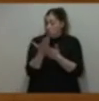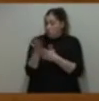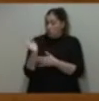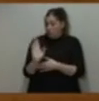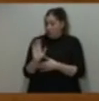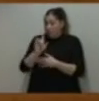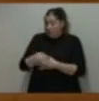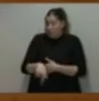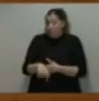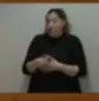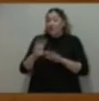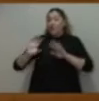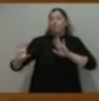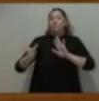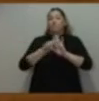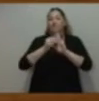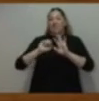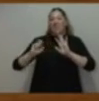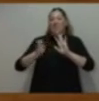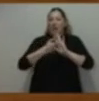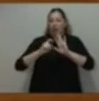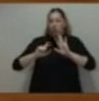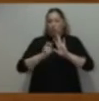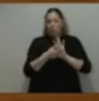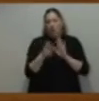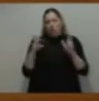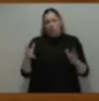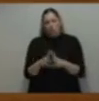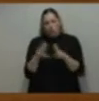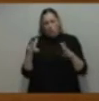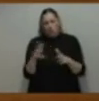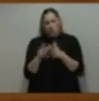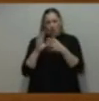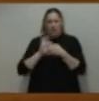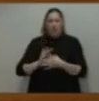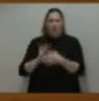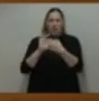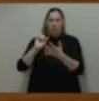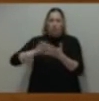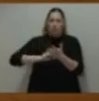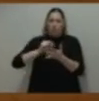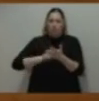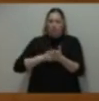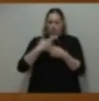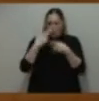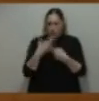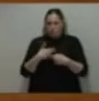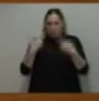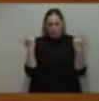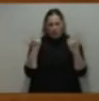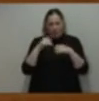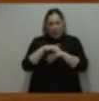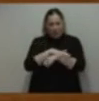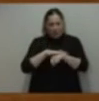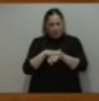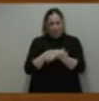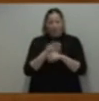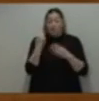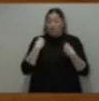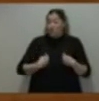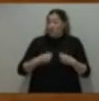sería introducir cláusulas sociales en todo lo que tenga que ver con la contratación pública de las administraciones y, en este sentido, lo